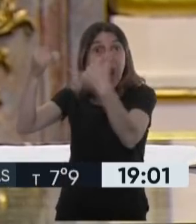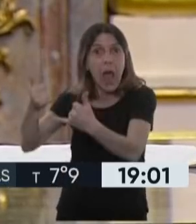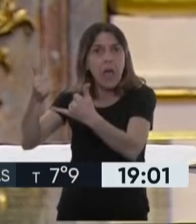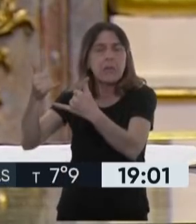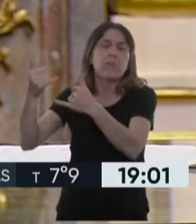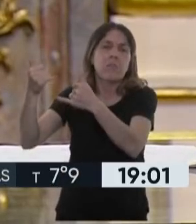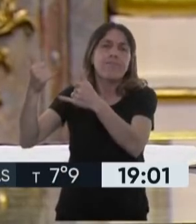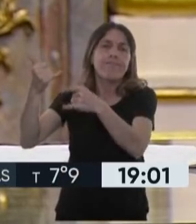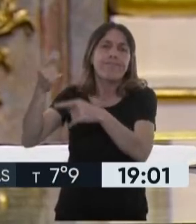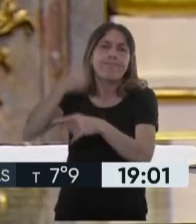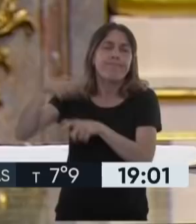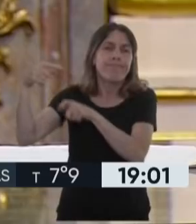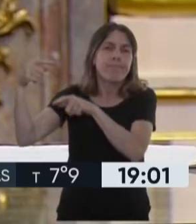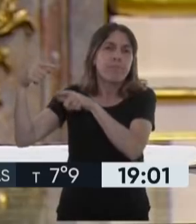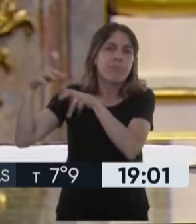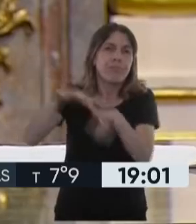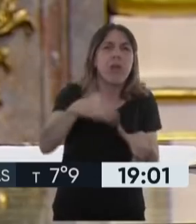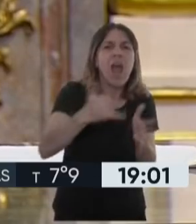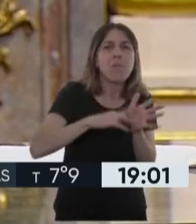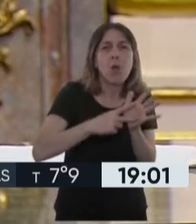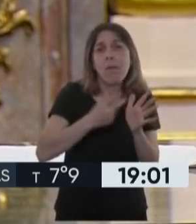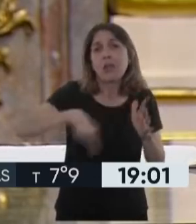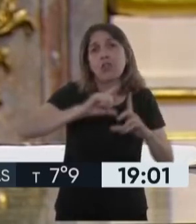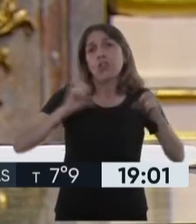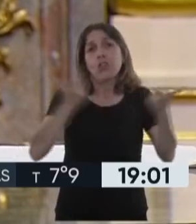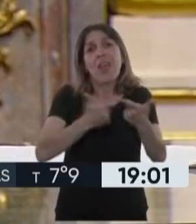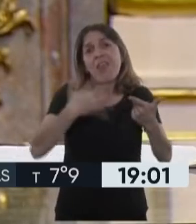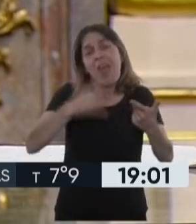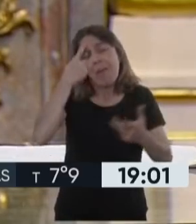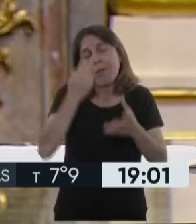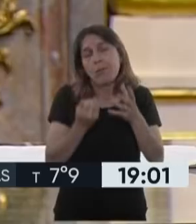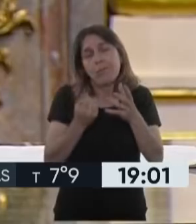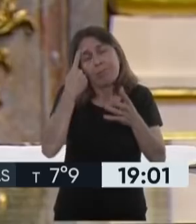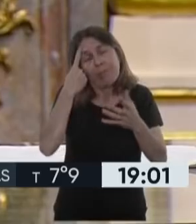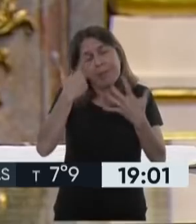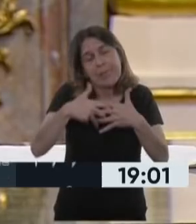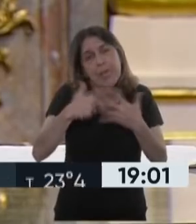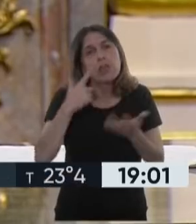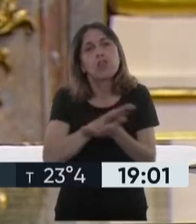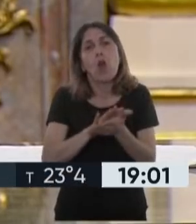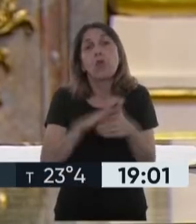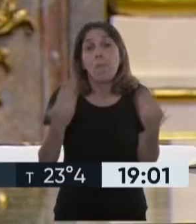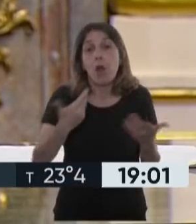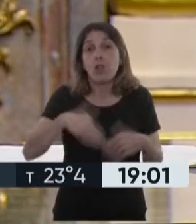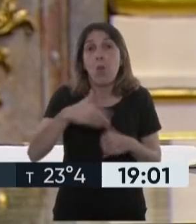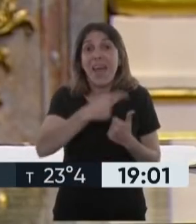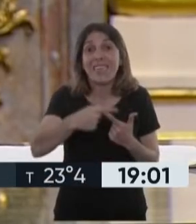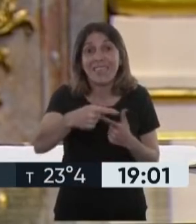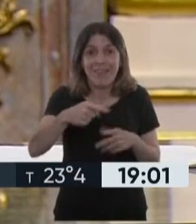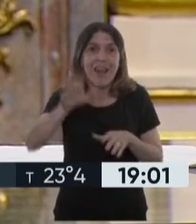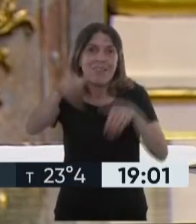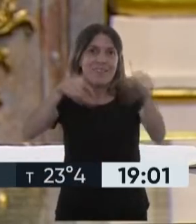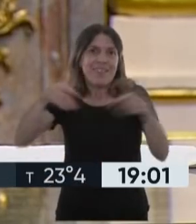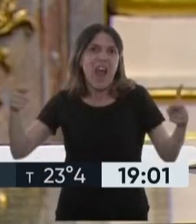problema y debemos como sociedad construir una solución y esa es la convocatoria que está haciendo